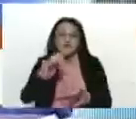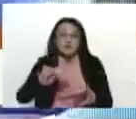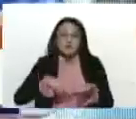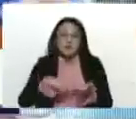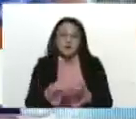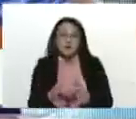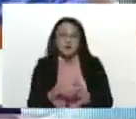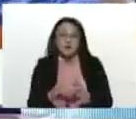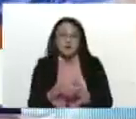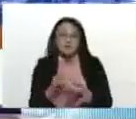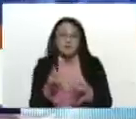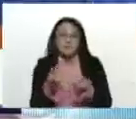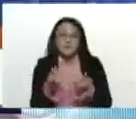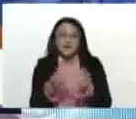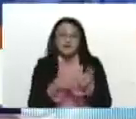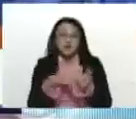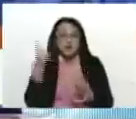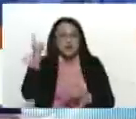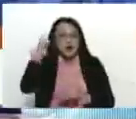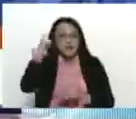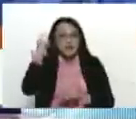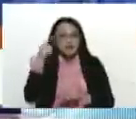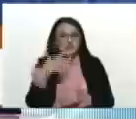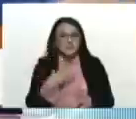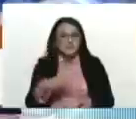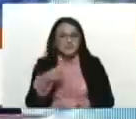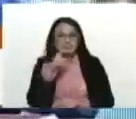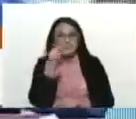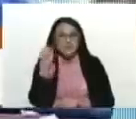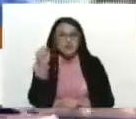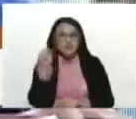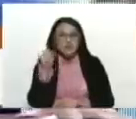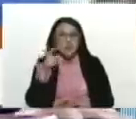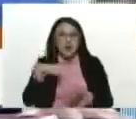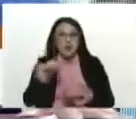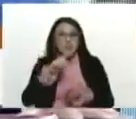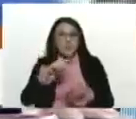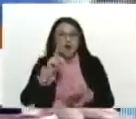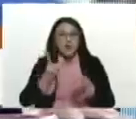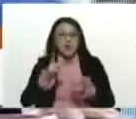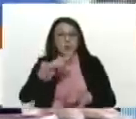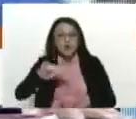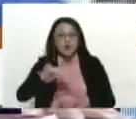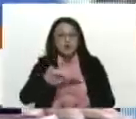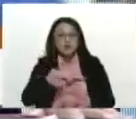le pusieron precio a la cabeza del presidente Nicolás maduro y de algunos de nosotros